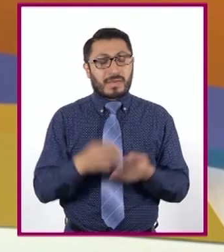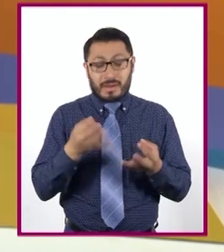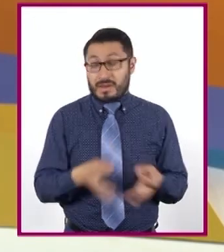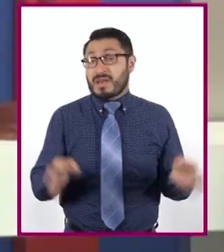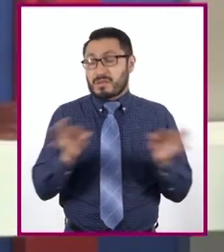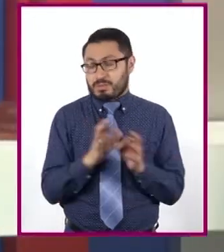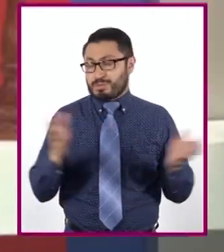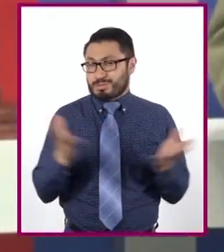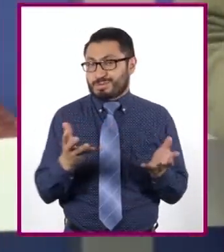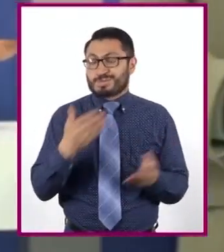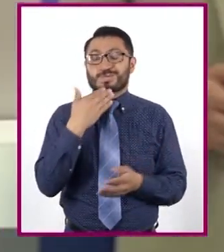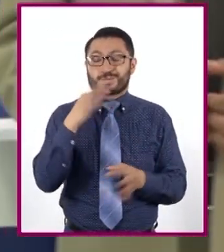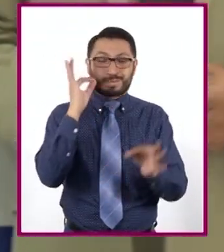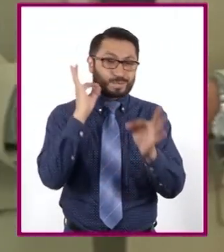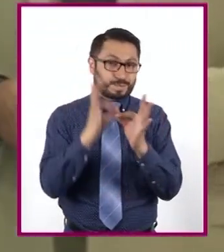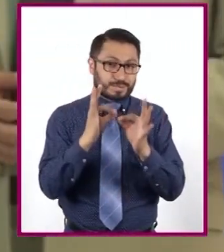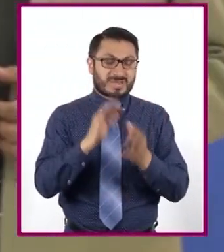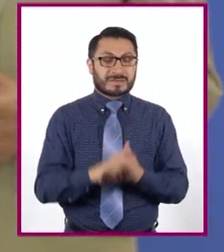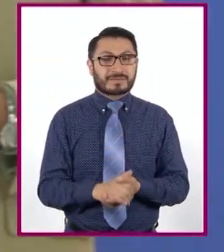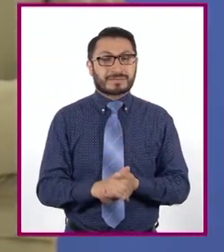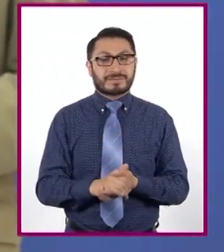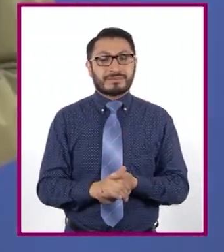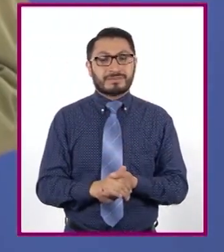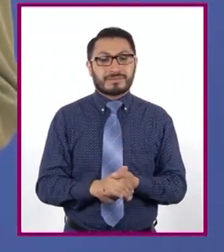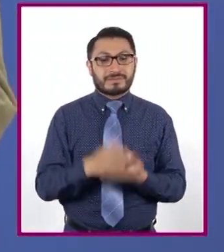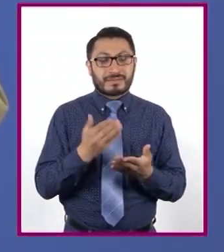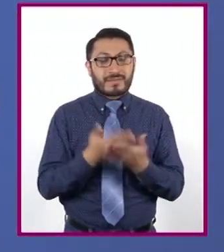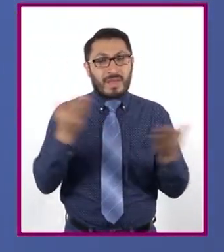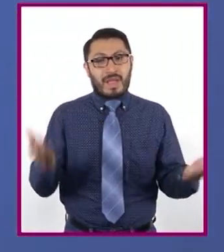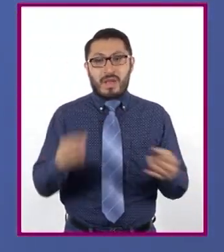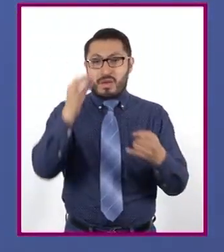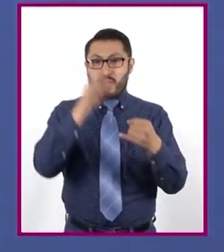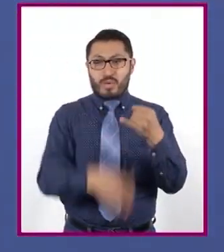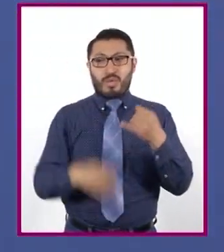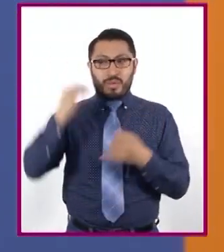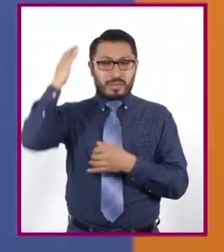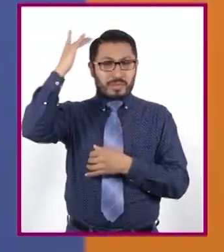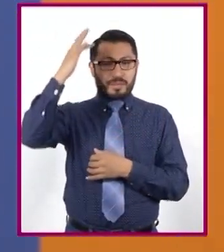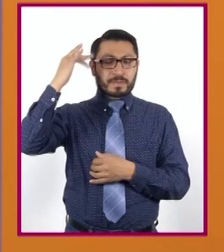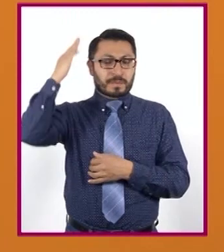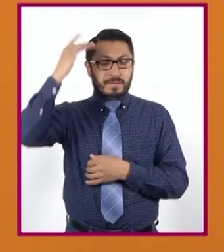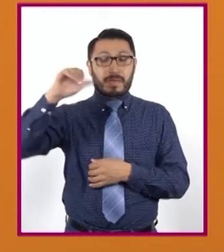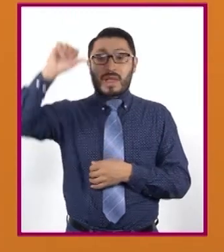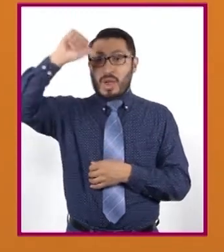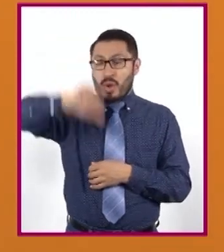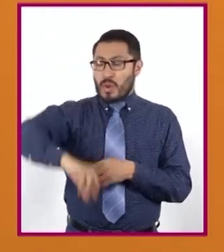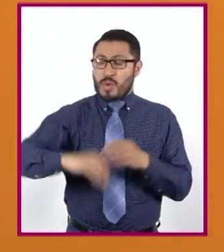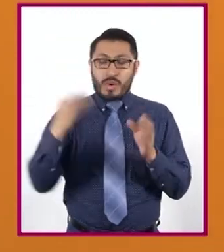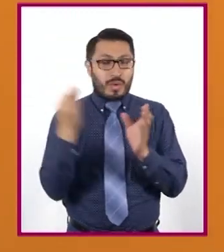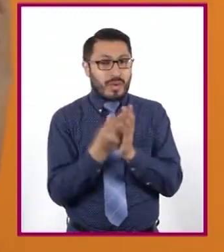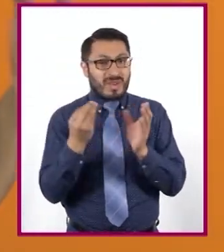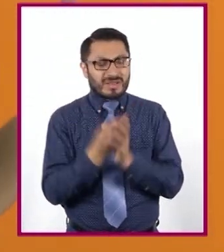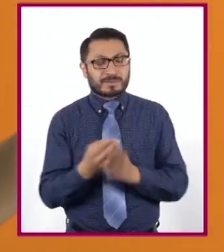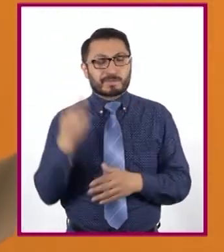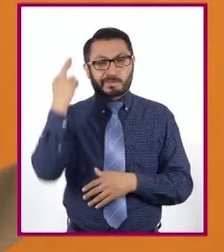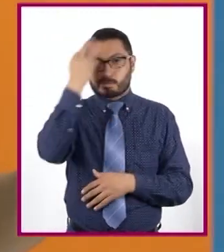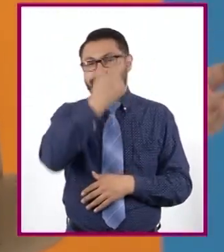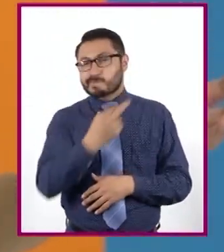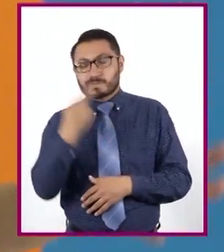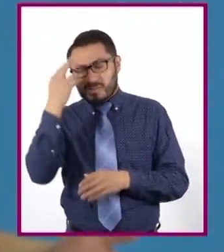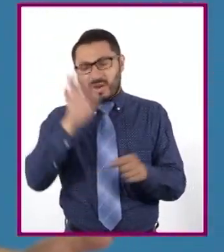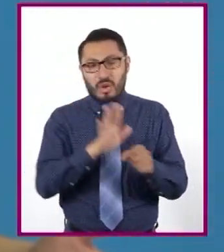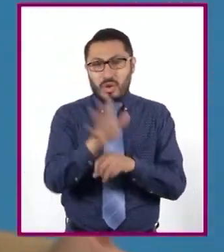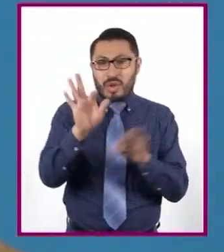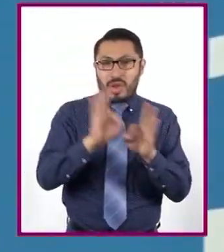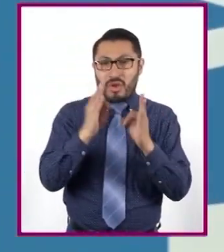cabo. Hagamos una reflexión final. En esta sesión pudimos analizar la manera en que los